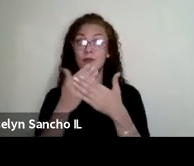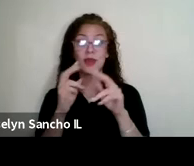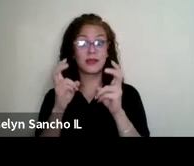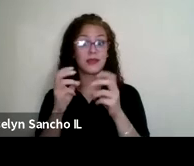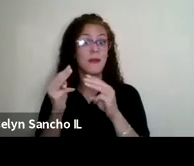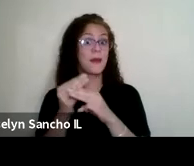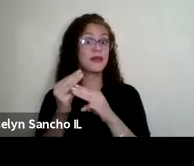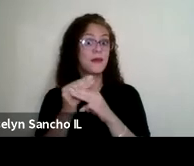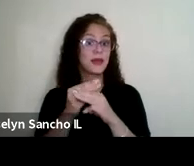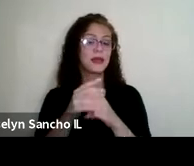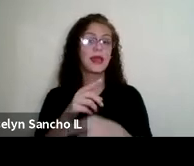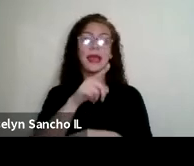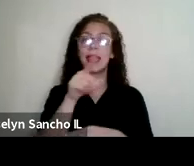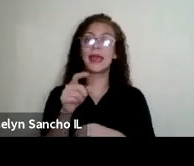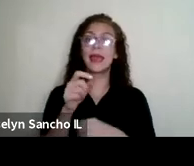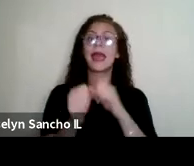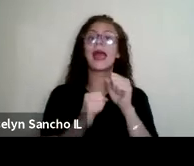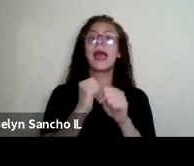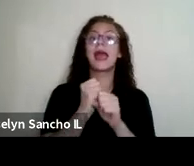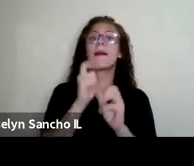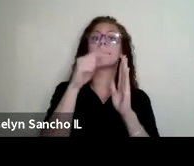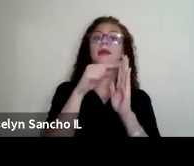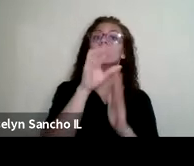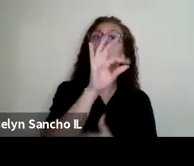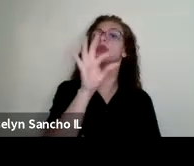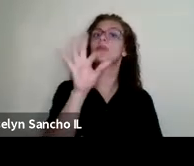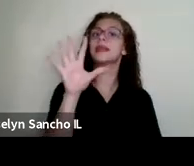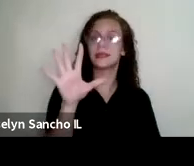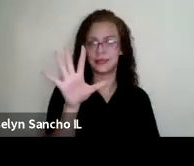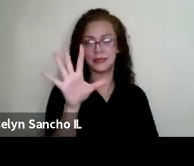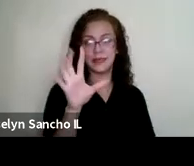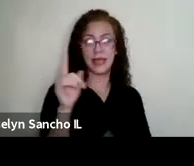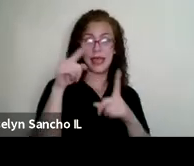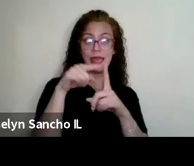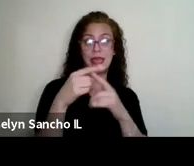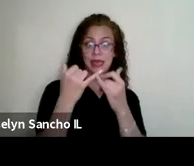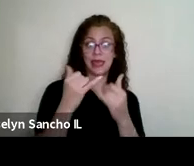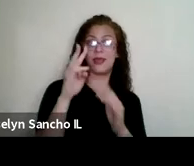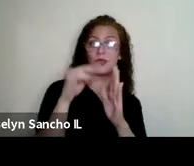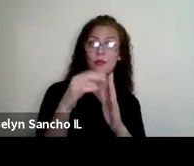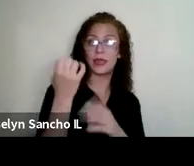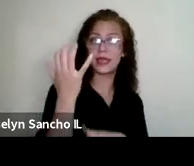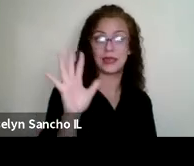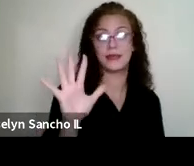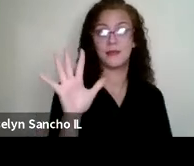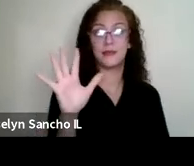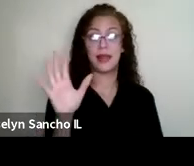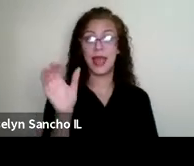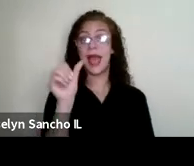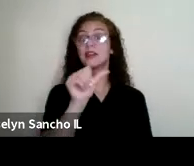matemática, esto es del año 1995 al año 2015. En